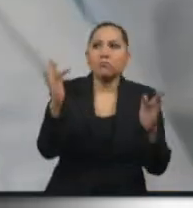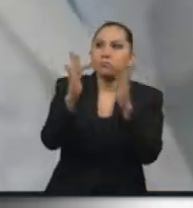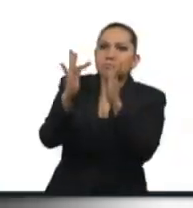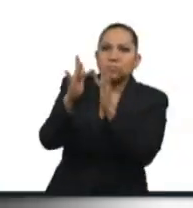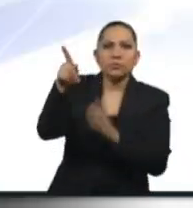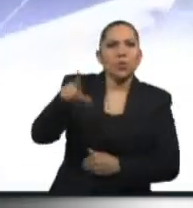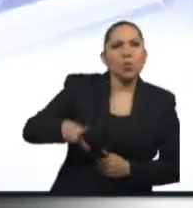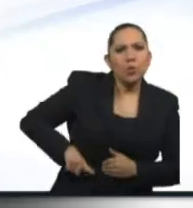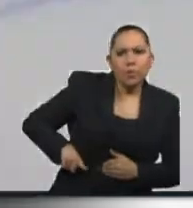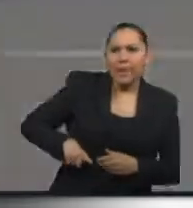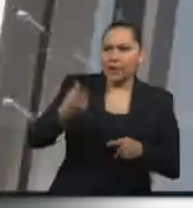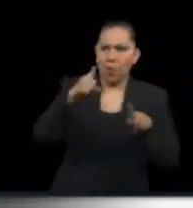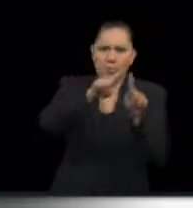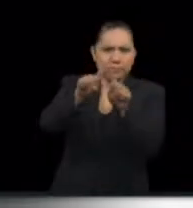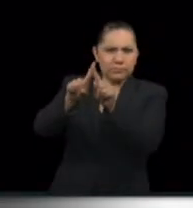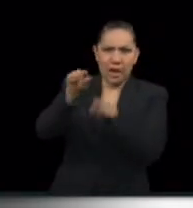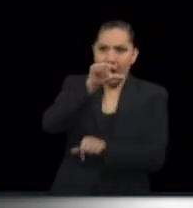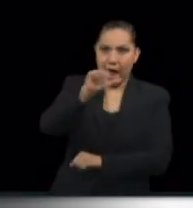públicos.